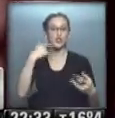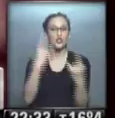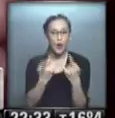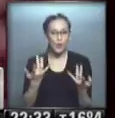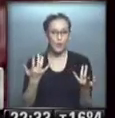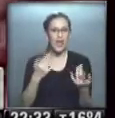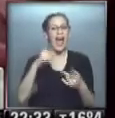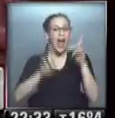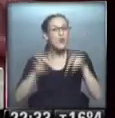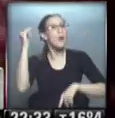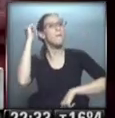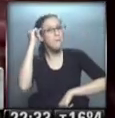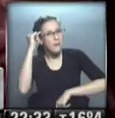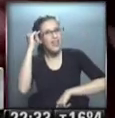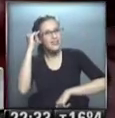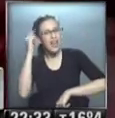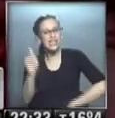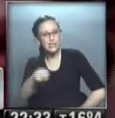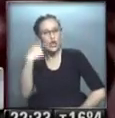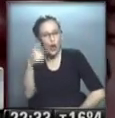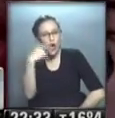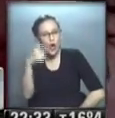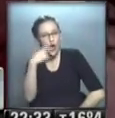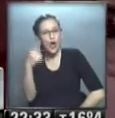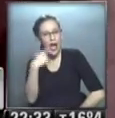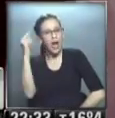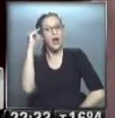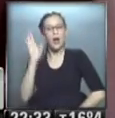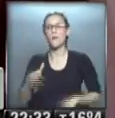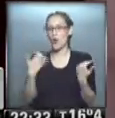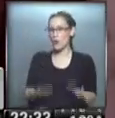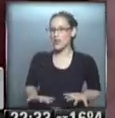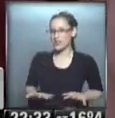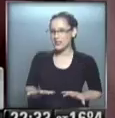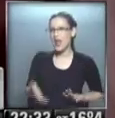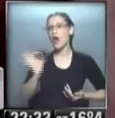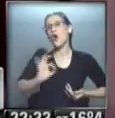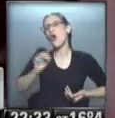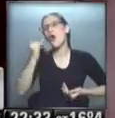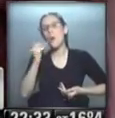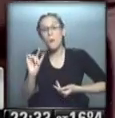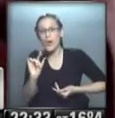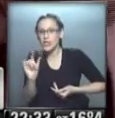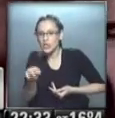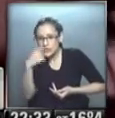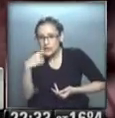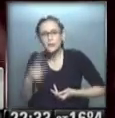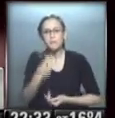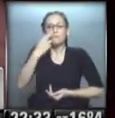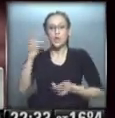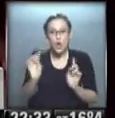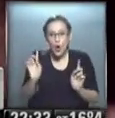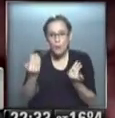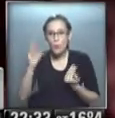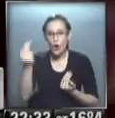Ajá. O sea que si alguno de los policías que rescató eso lo está usando para su beneficio o se llevó un poquitito, que no lo aspire porque se puede morir